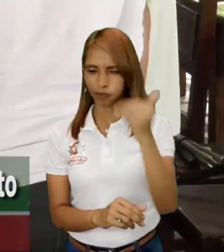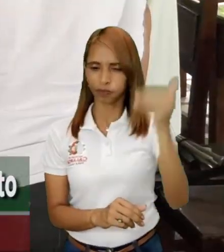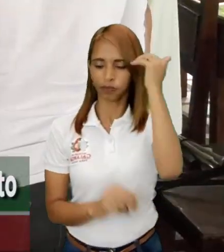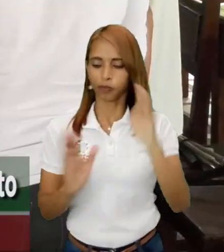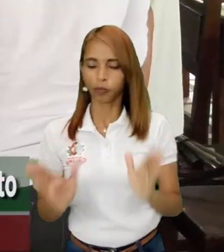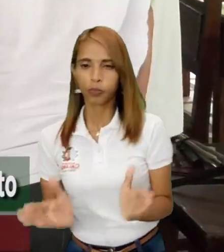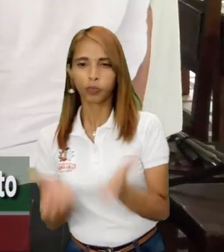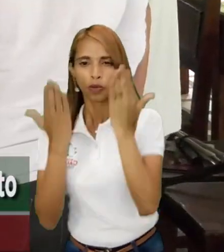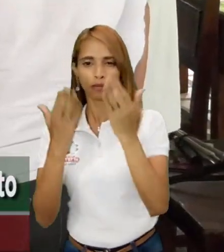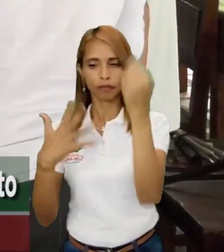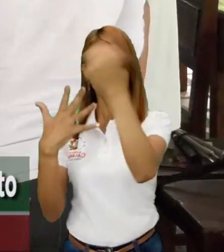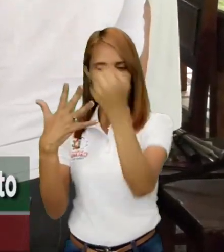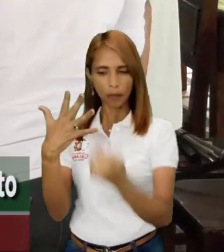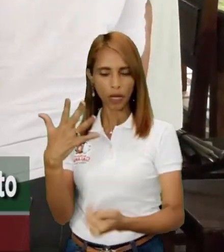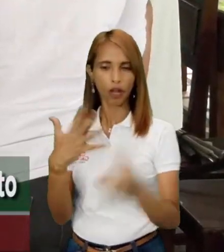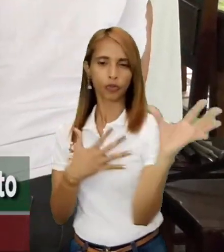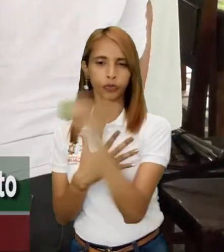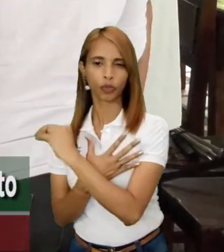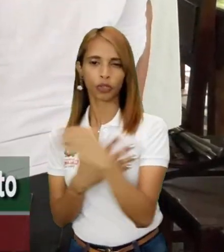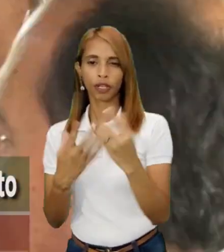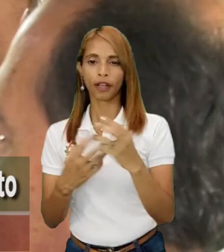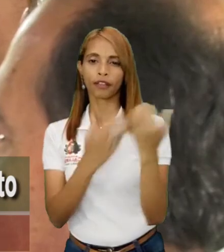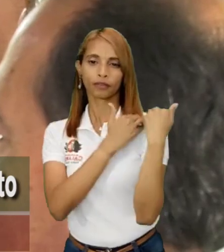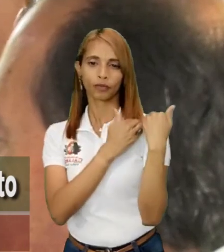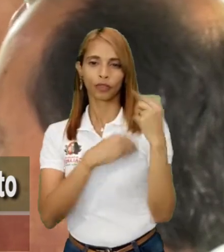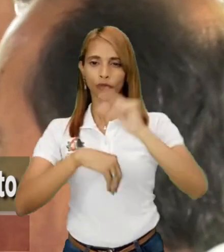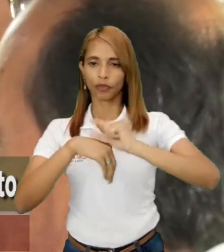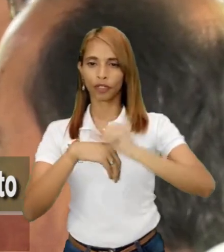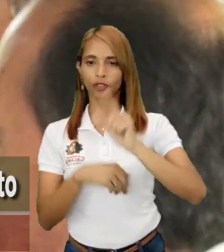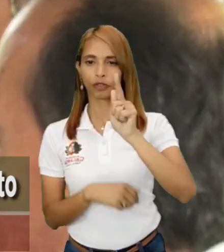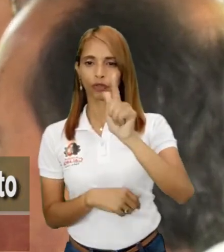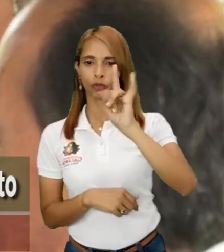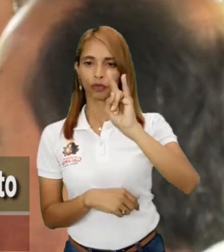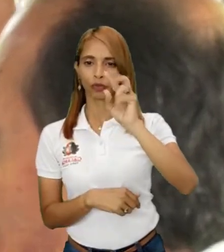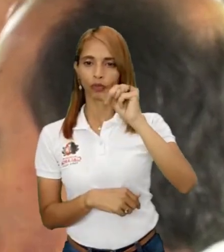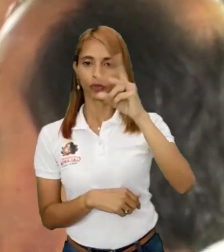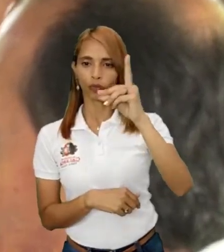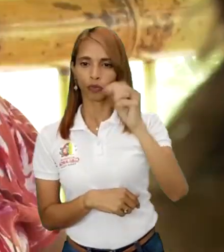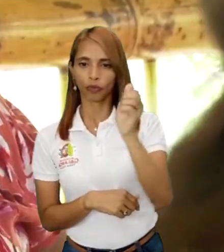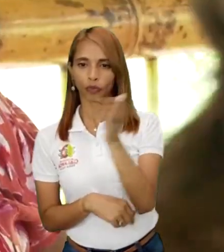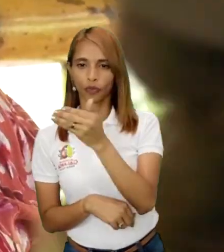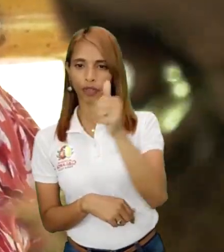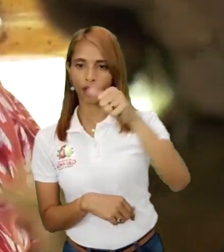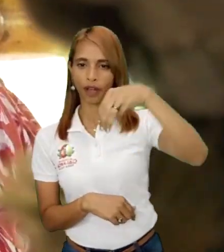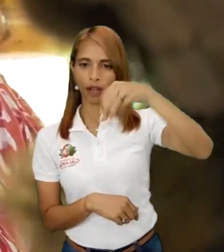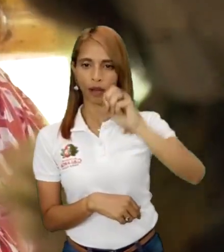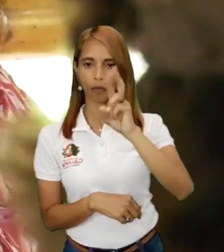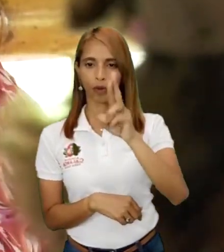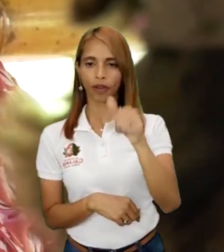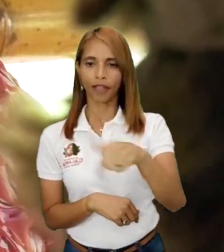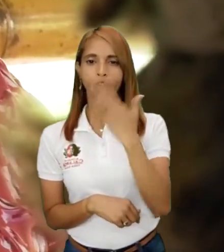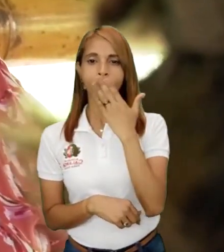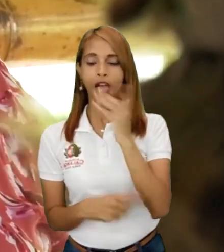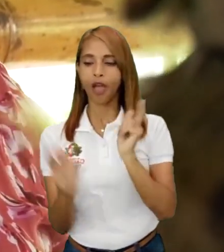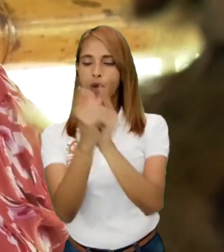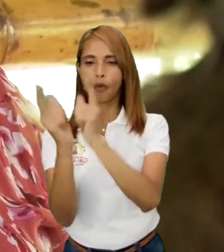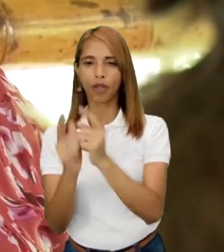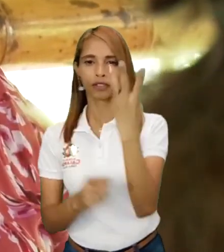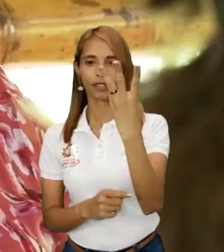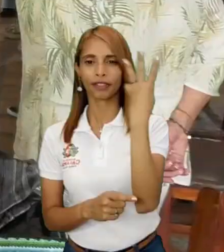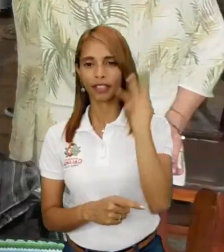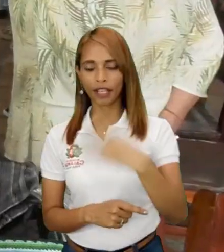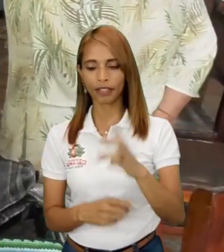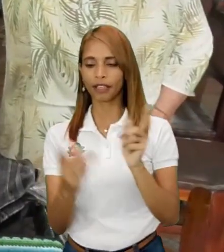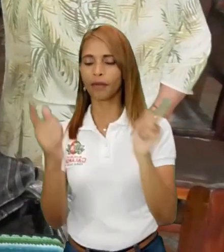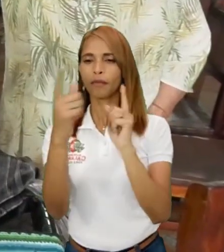sean reconocidas y sus saberes potencializados en todos los sectores es la tarea de la fundación fundamor de calarcá en este encuentro que